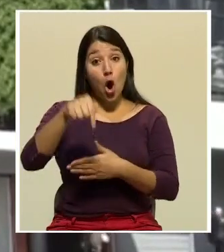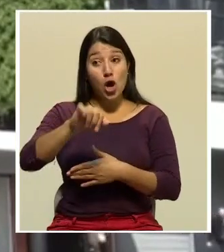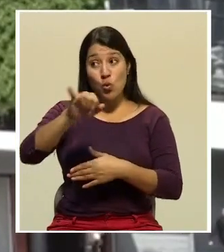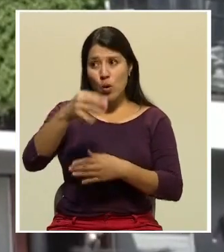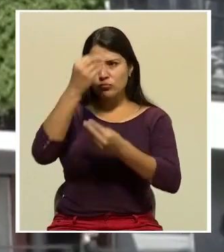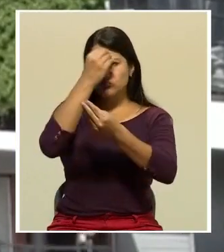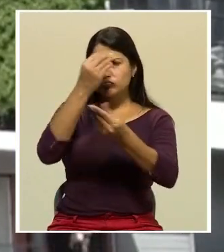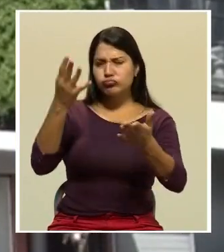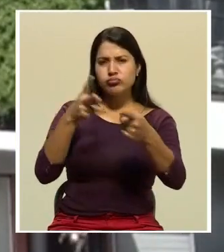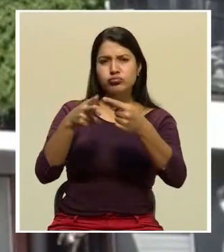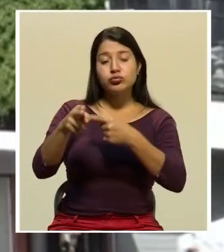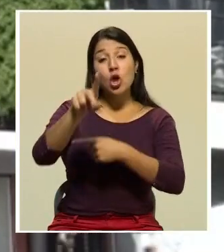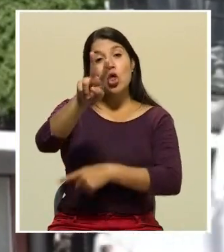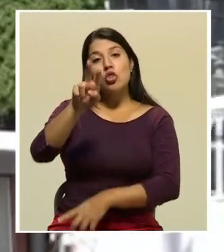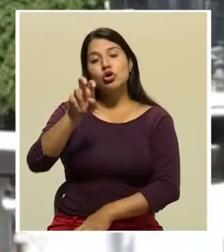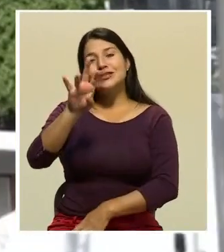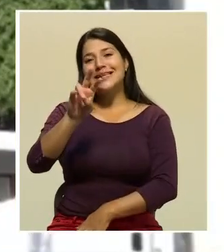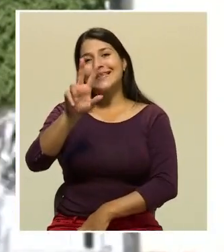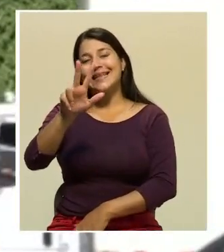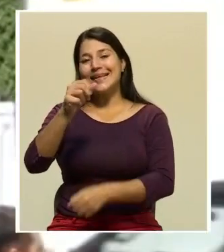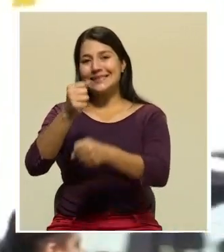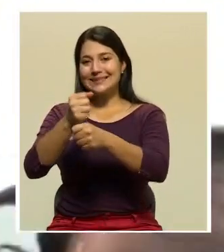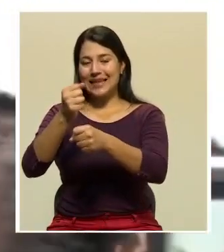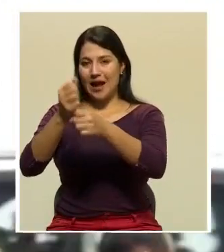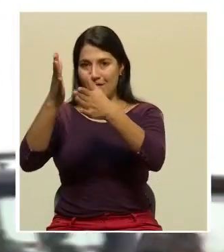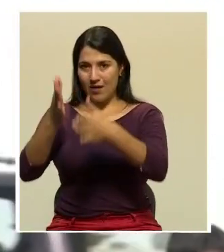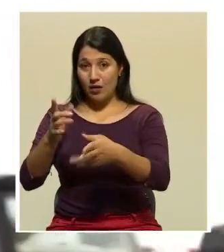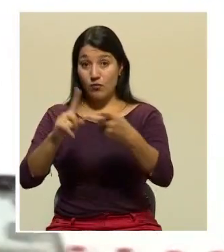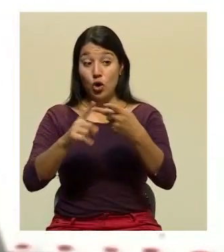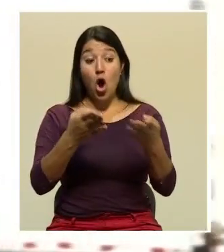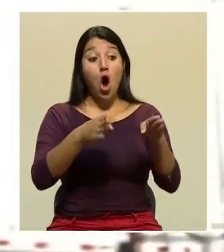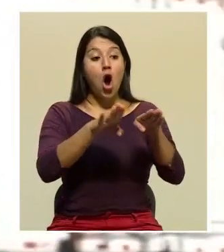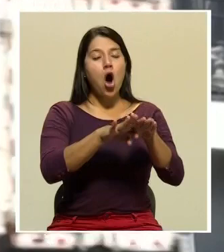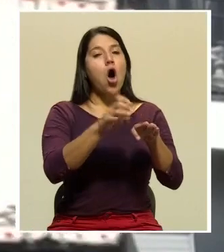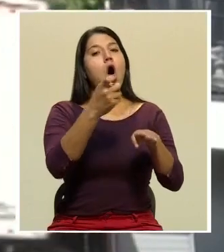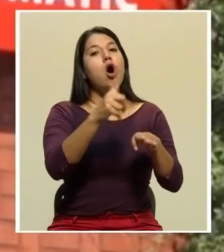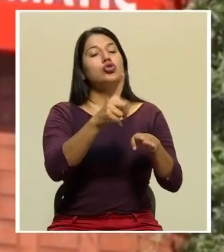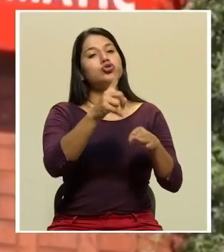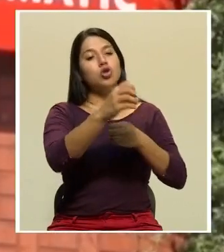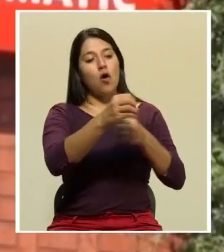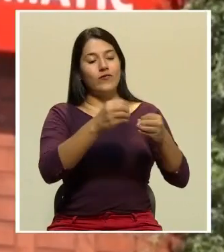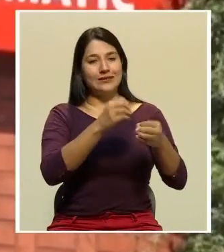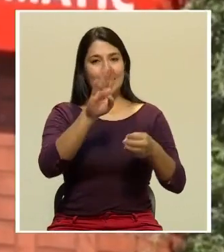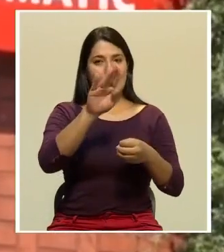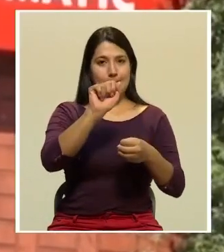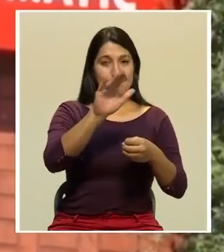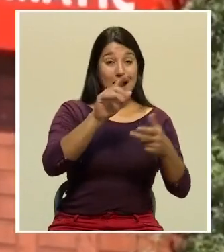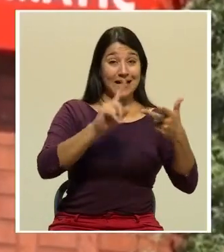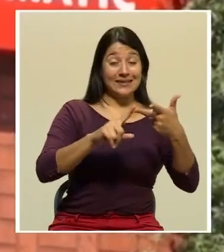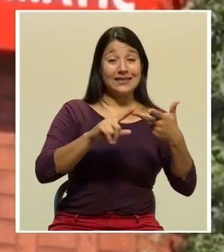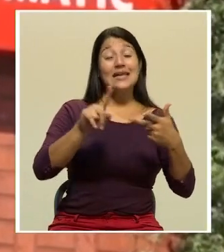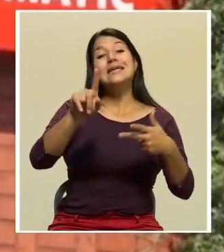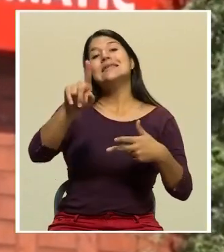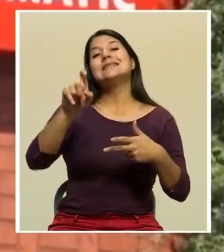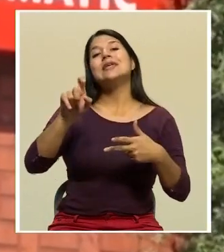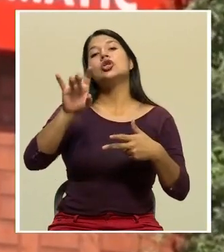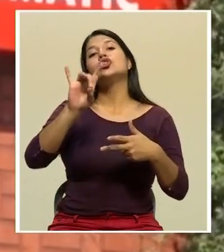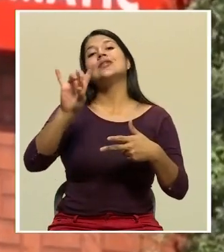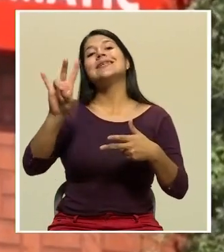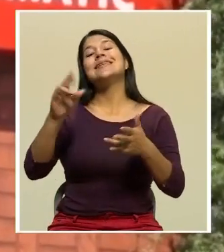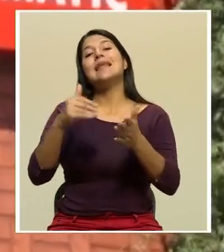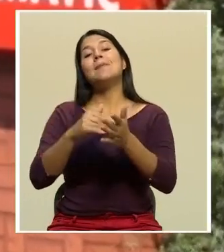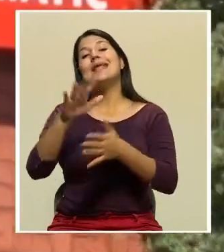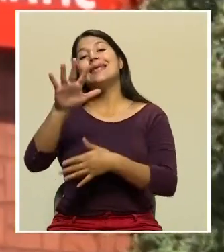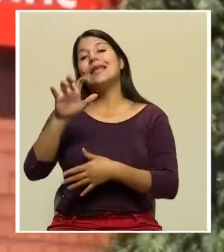de 273 trabajadores directos, el cierre de 11 sedes y la desvinculación de 187.526 tarjetas